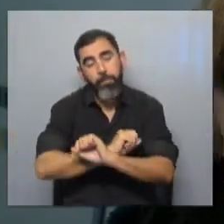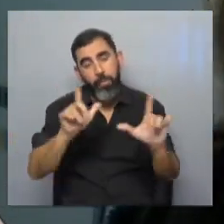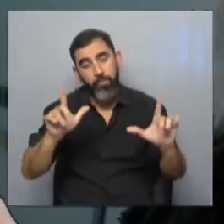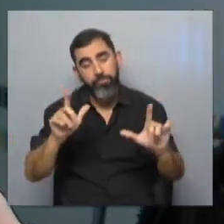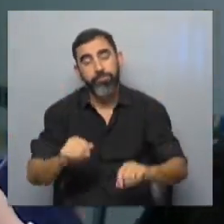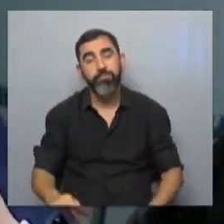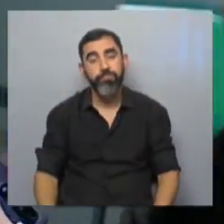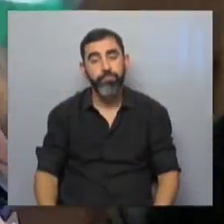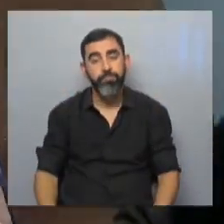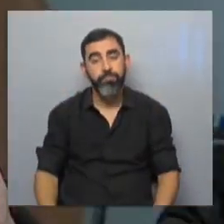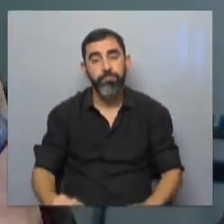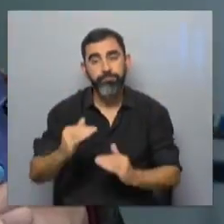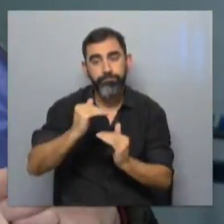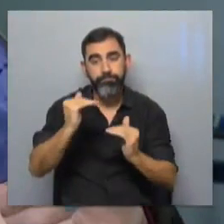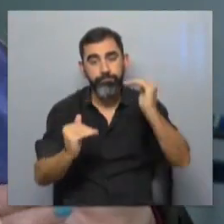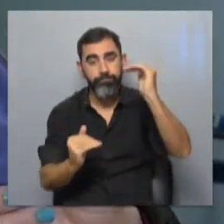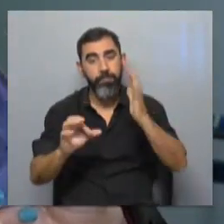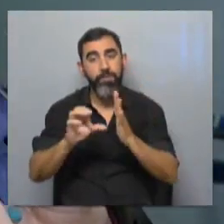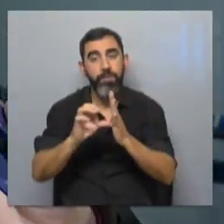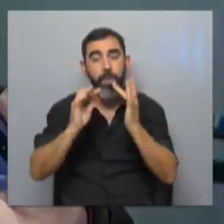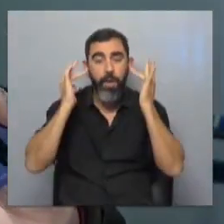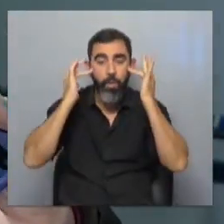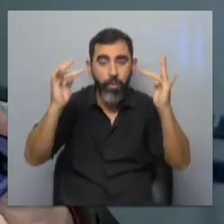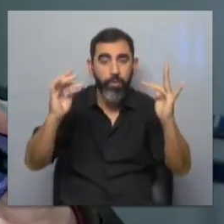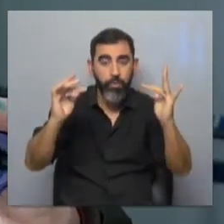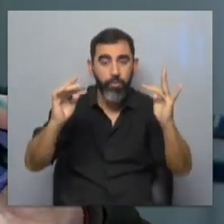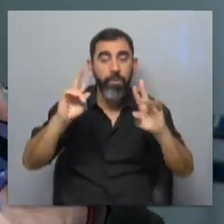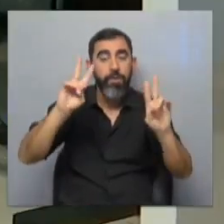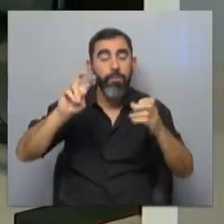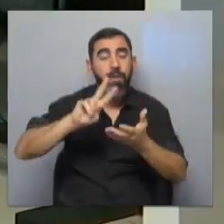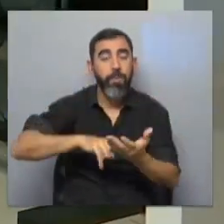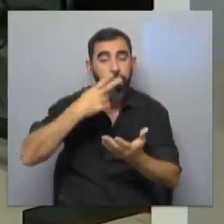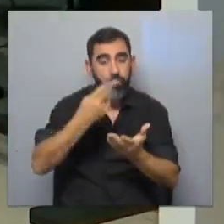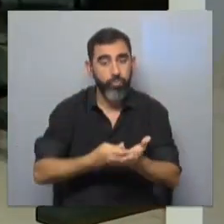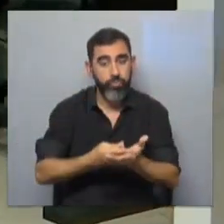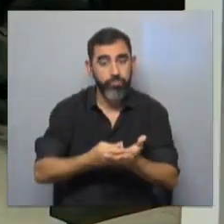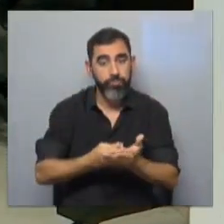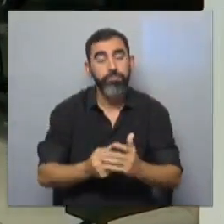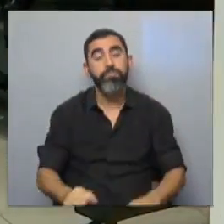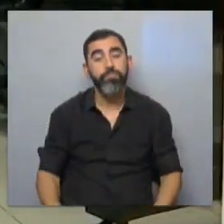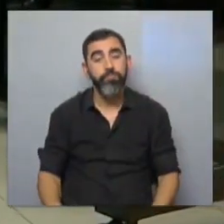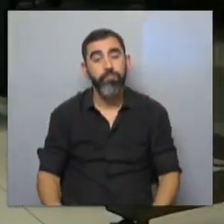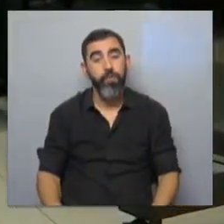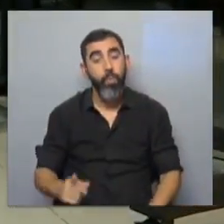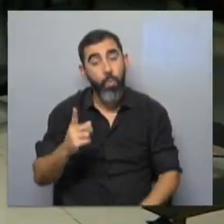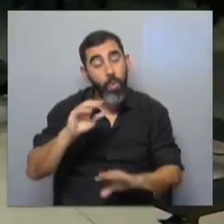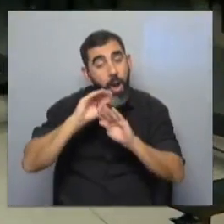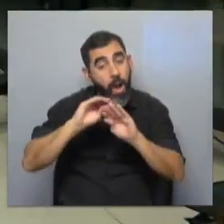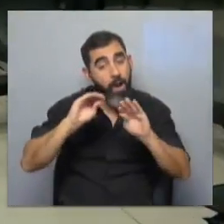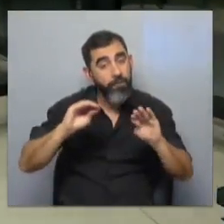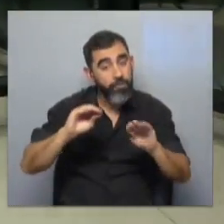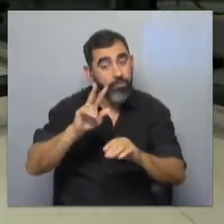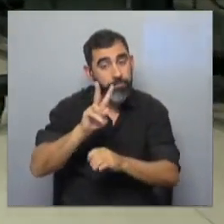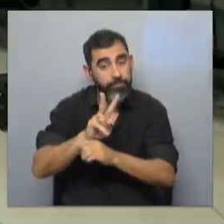una mayor desigualdad en el sistema educativo con respecto a la repetición. Una de las luces de alerta que trae el